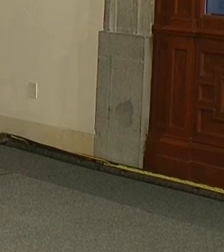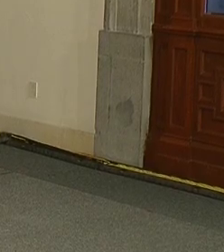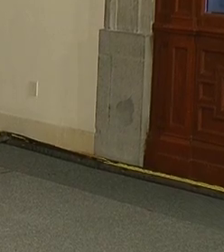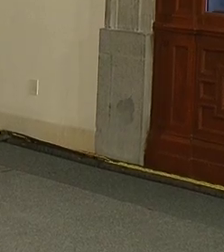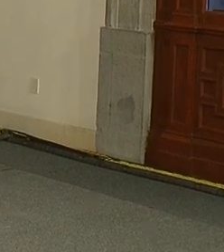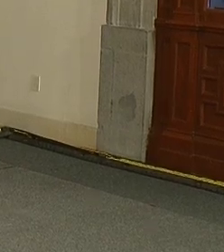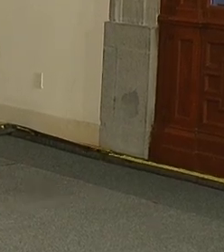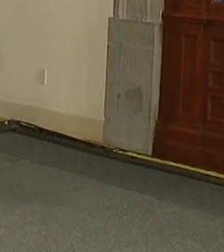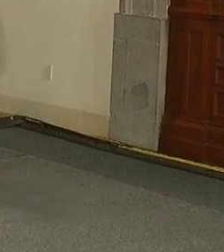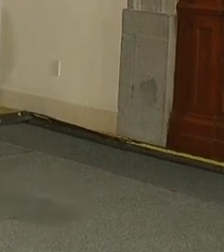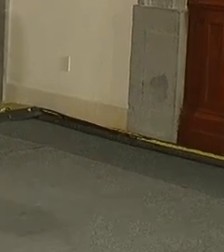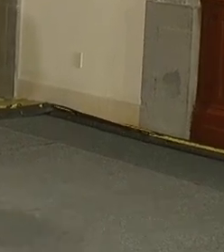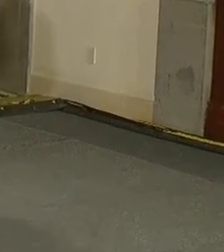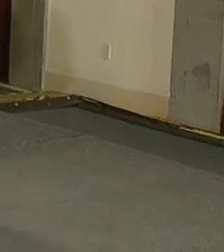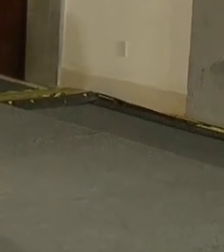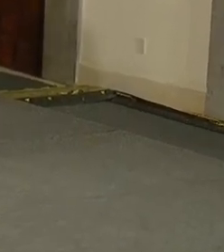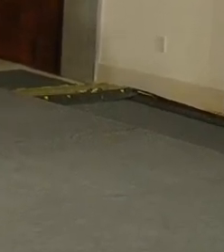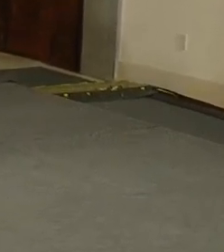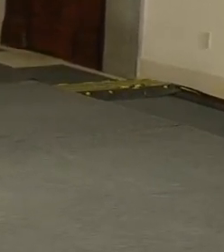Buenos días.